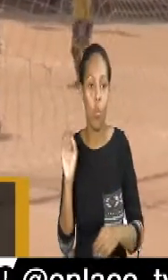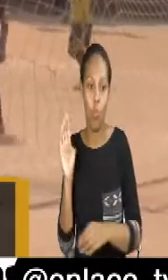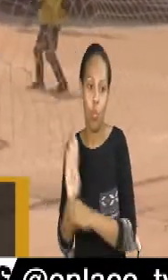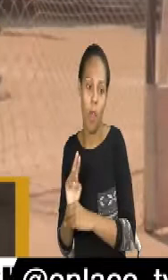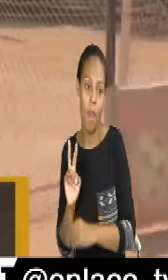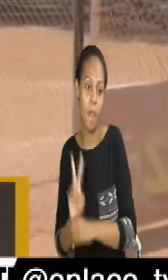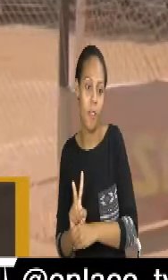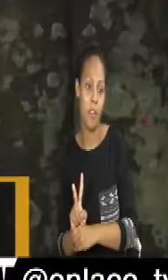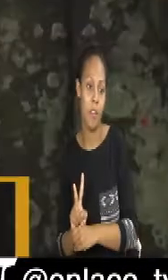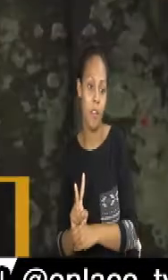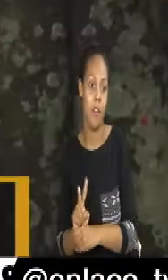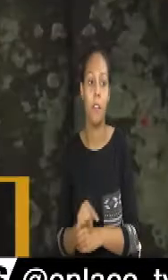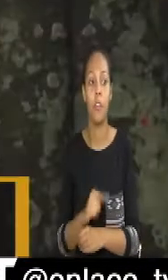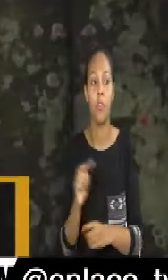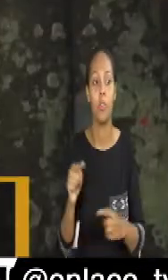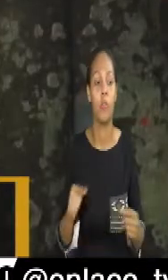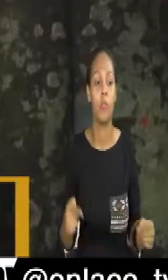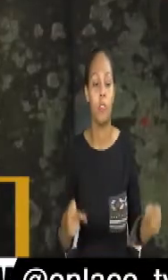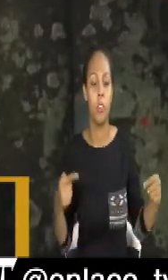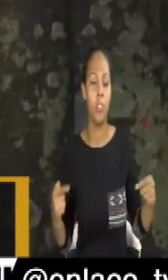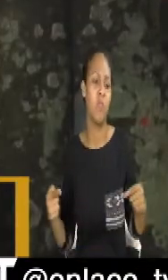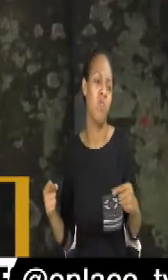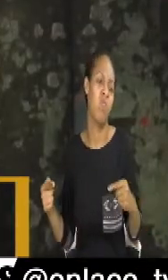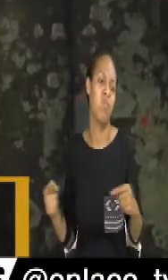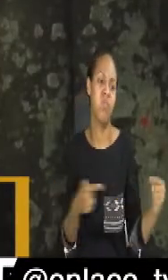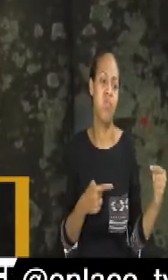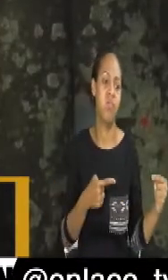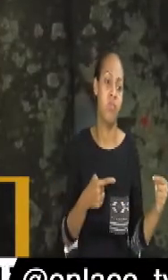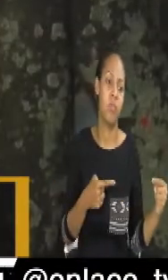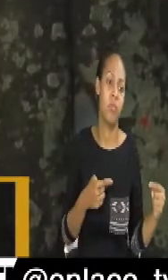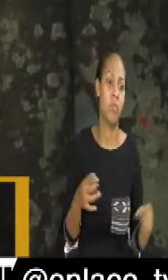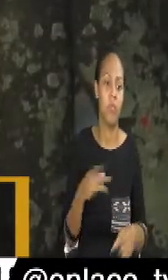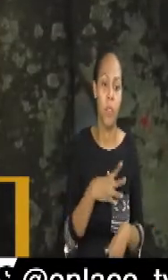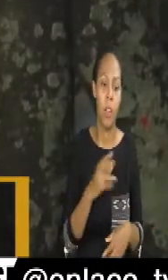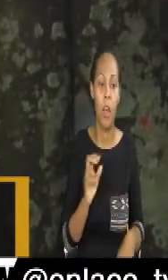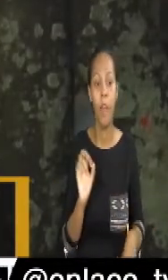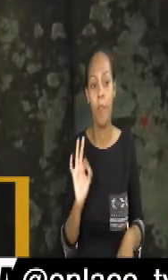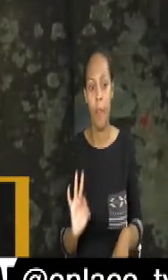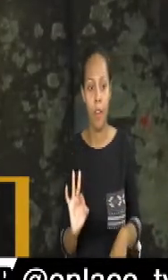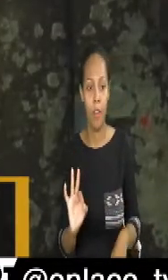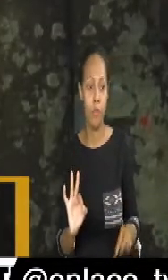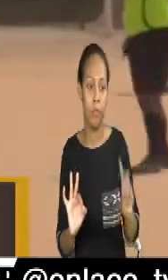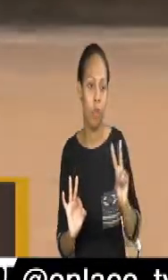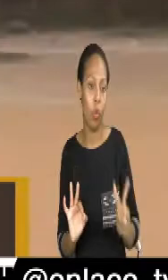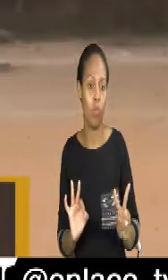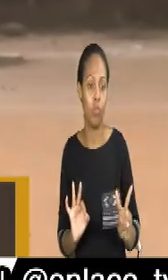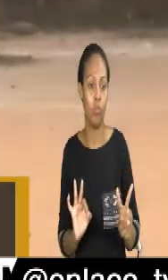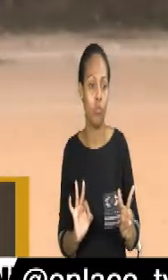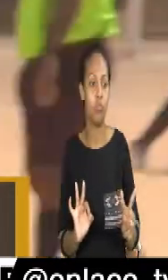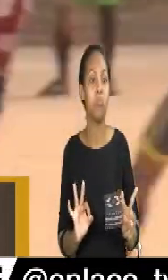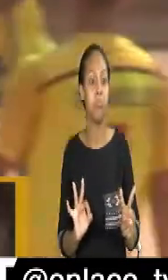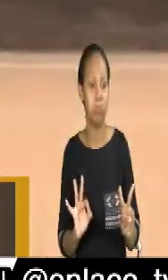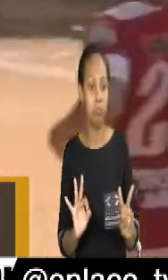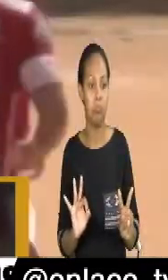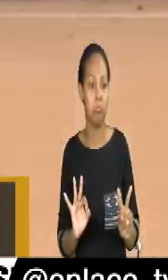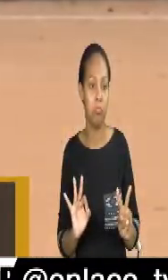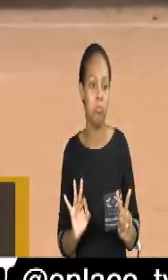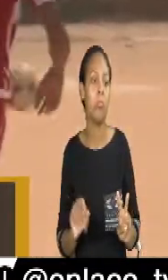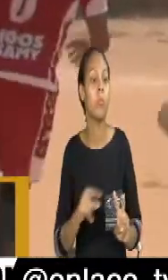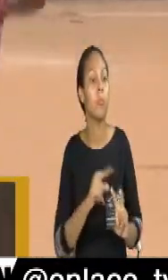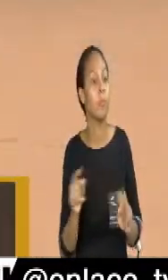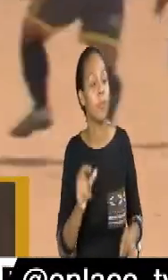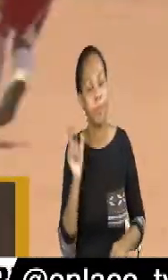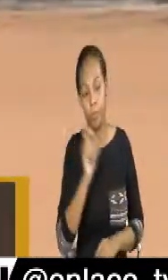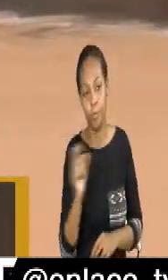de último de la tabla, mostró su buena jerarquía y ganándole 3-2. Este partido fue un partido muy, muy clásico. Los organizadores del campeonato esperan